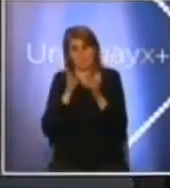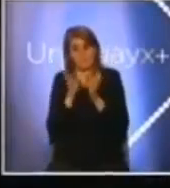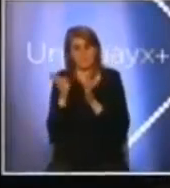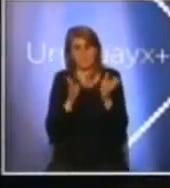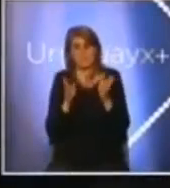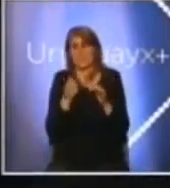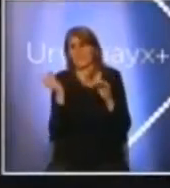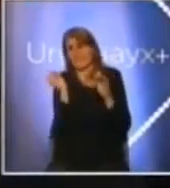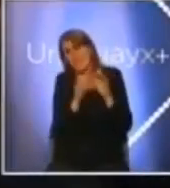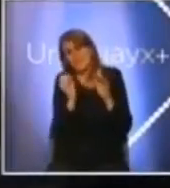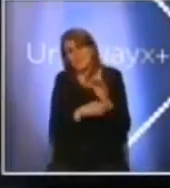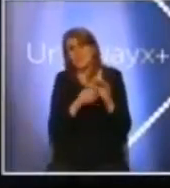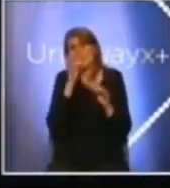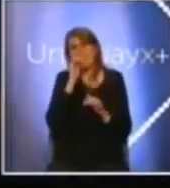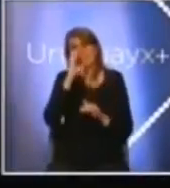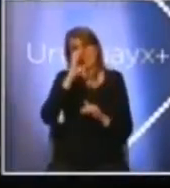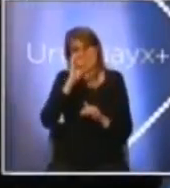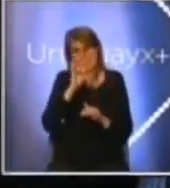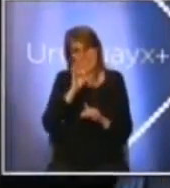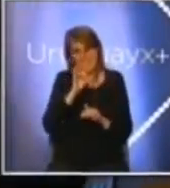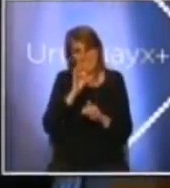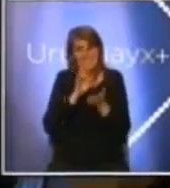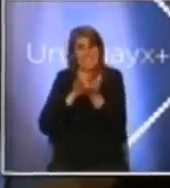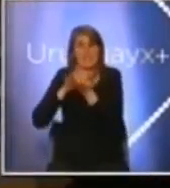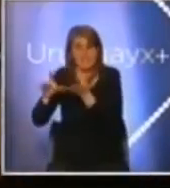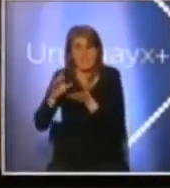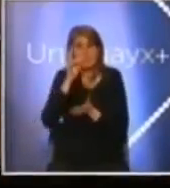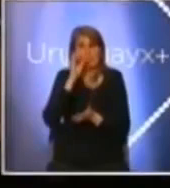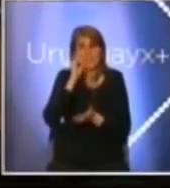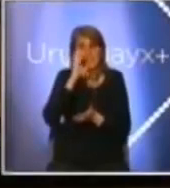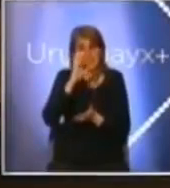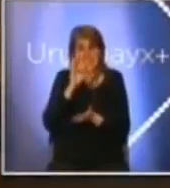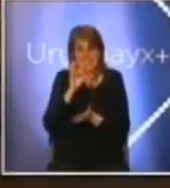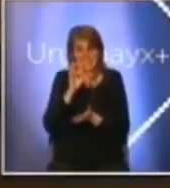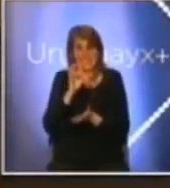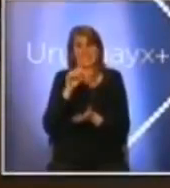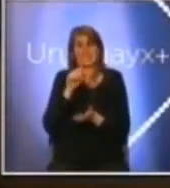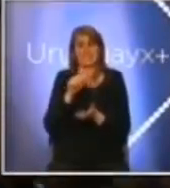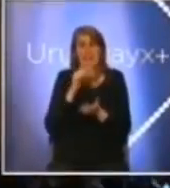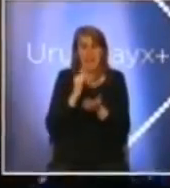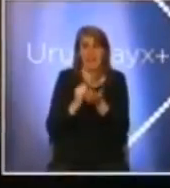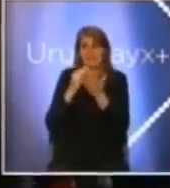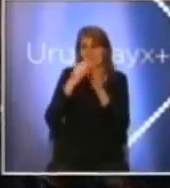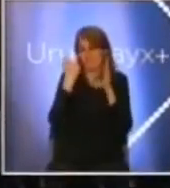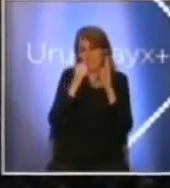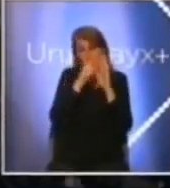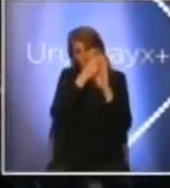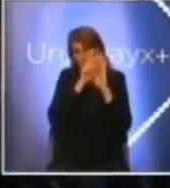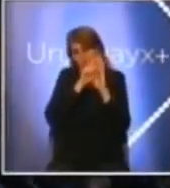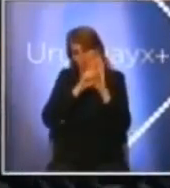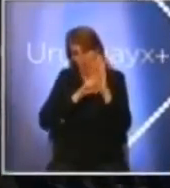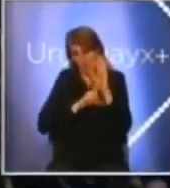beneficios impositivos para las TICs y servicios de TICs que existían mediante decreto fueron convertidos en ley en